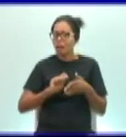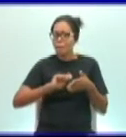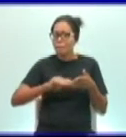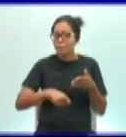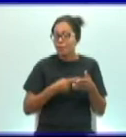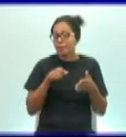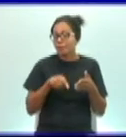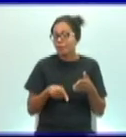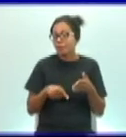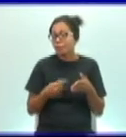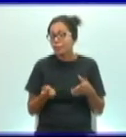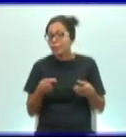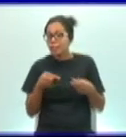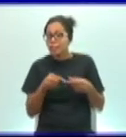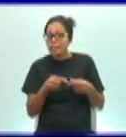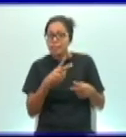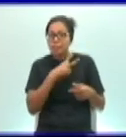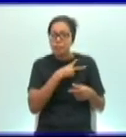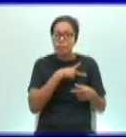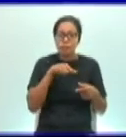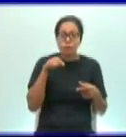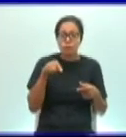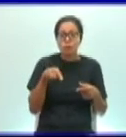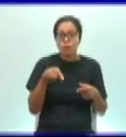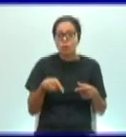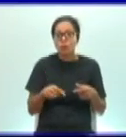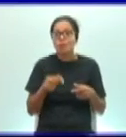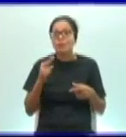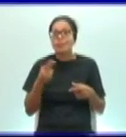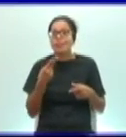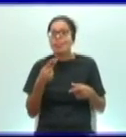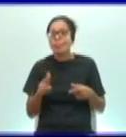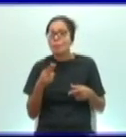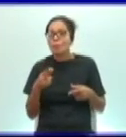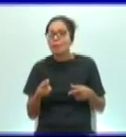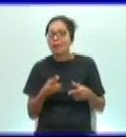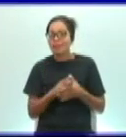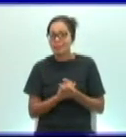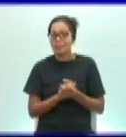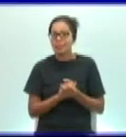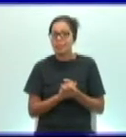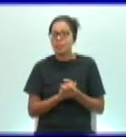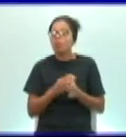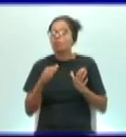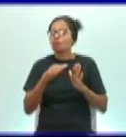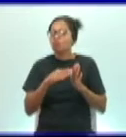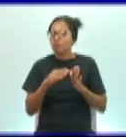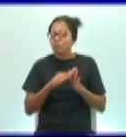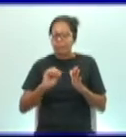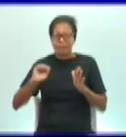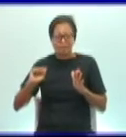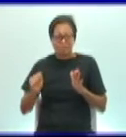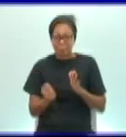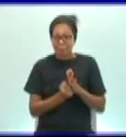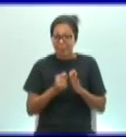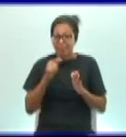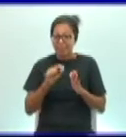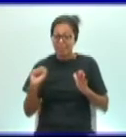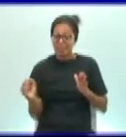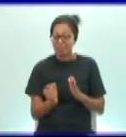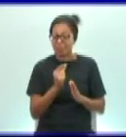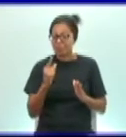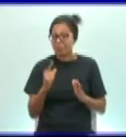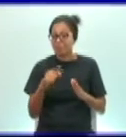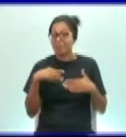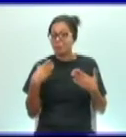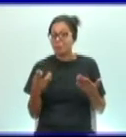los latifundios y se le entregan la tierra a los campesinos. Fue la medida más radical en los inicios de la revolución. Yo les doy esta